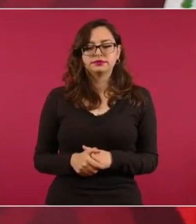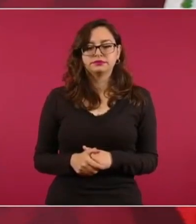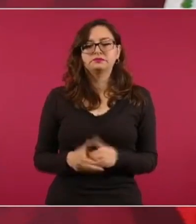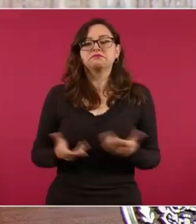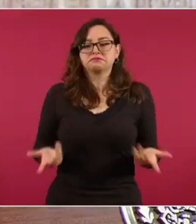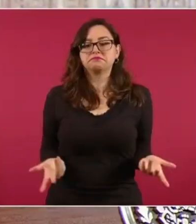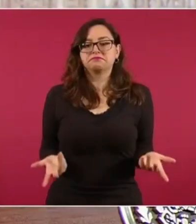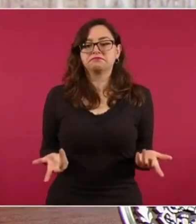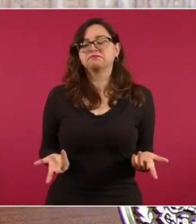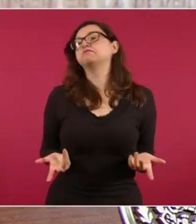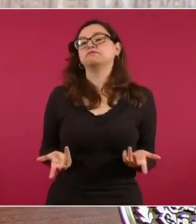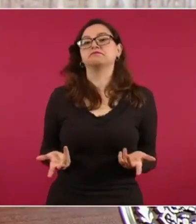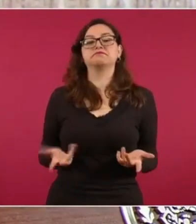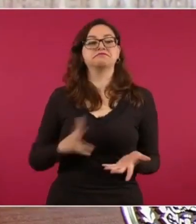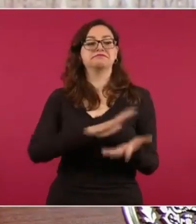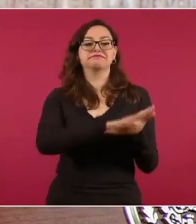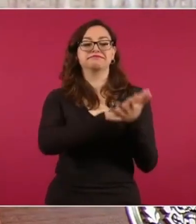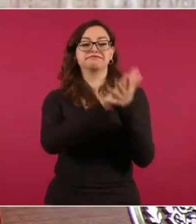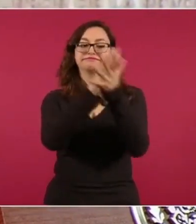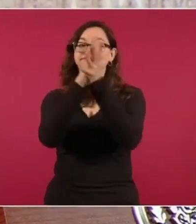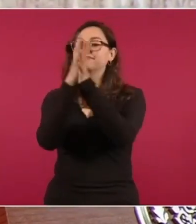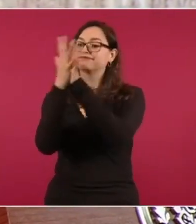Es un cambio, una